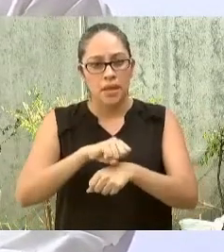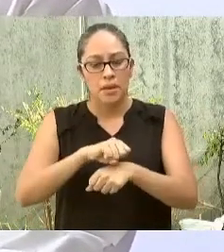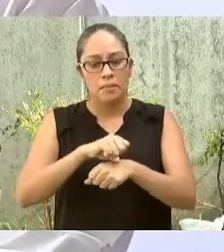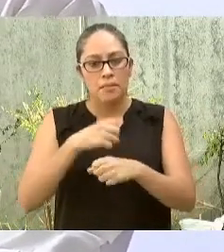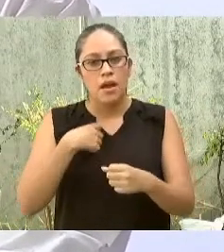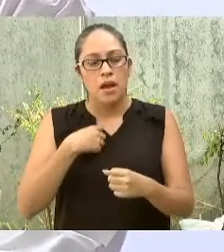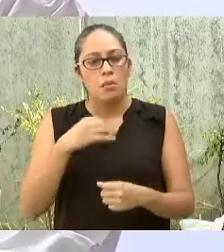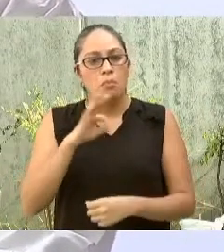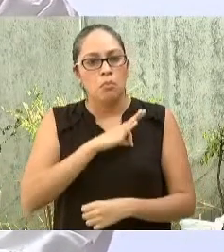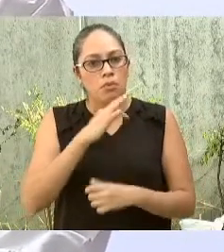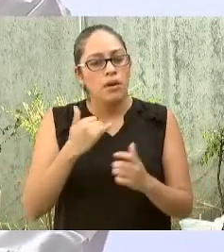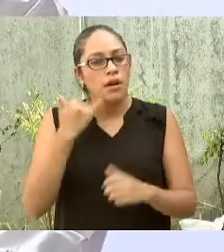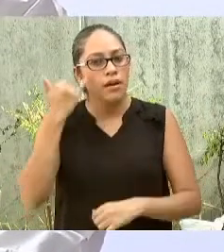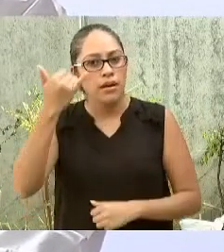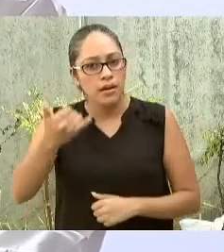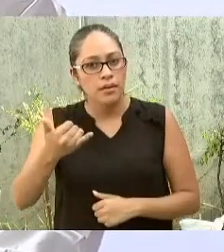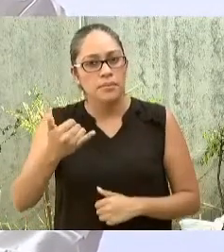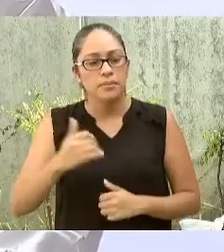una llamada